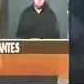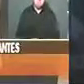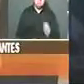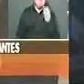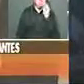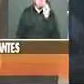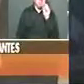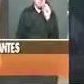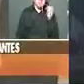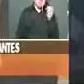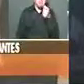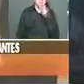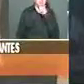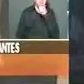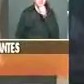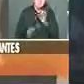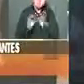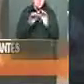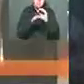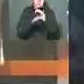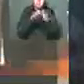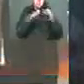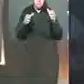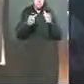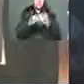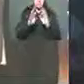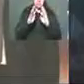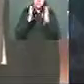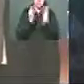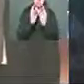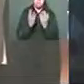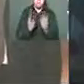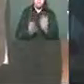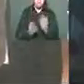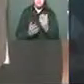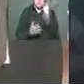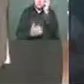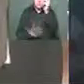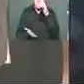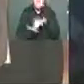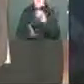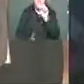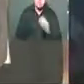viene Héctor Fabio Hincapié con más invitados en la plenaria del Salón Elíptico Capitolio Nacional. Ya regresamos.